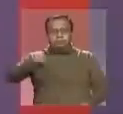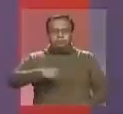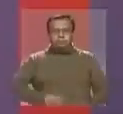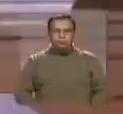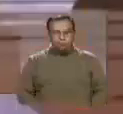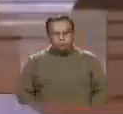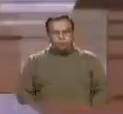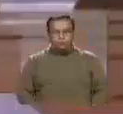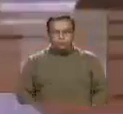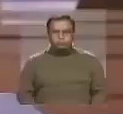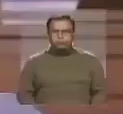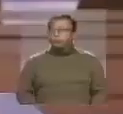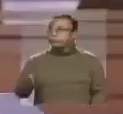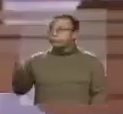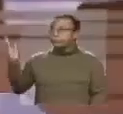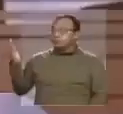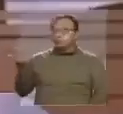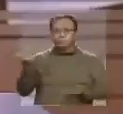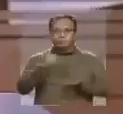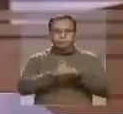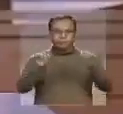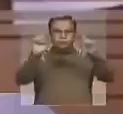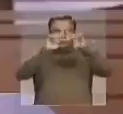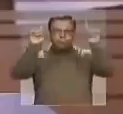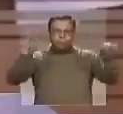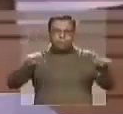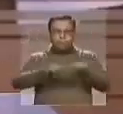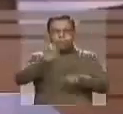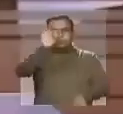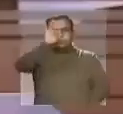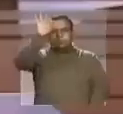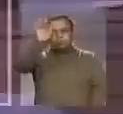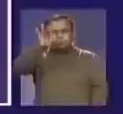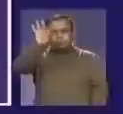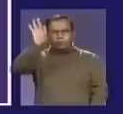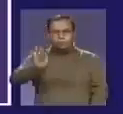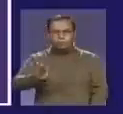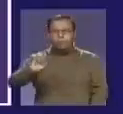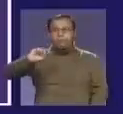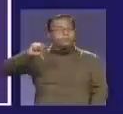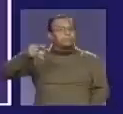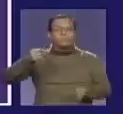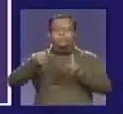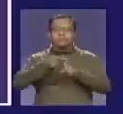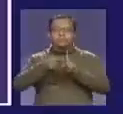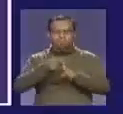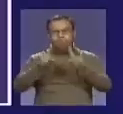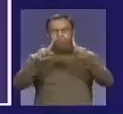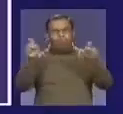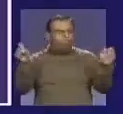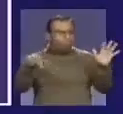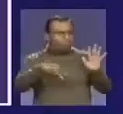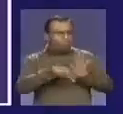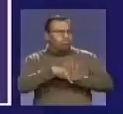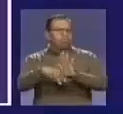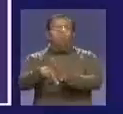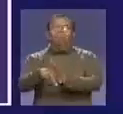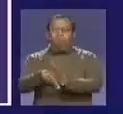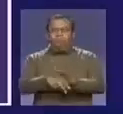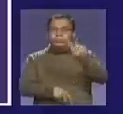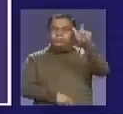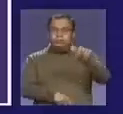pública. Veamos en pantalla completa de nuevo las cifras de hechos victimizantes, y el primero de ellos, el que tiene que ver con el